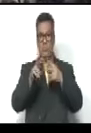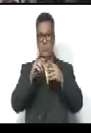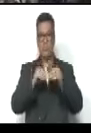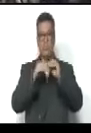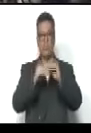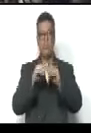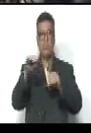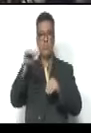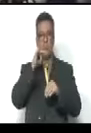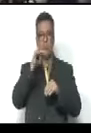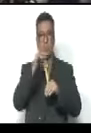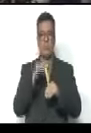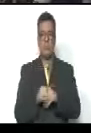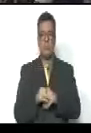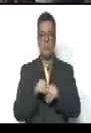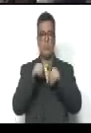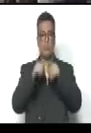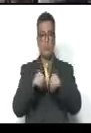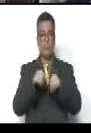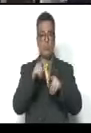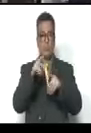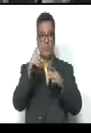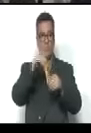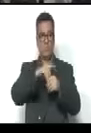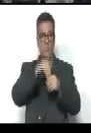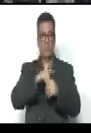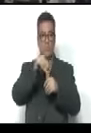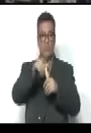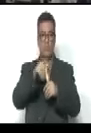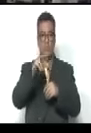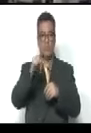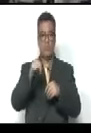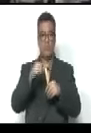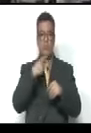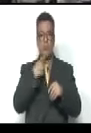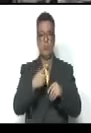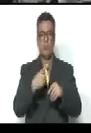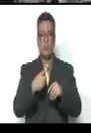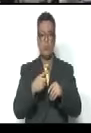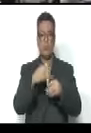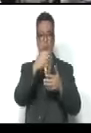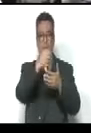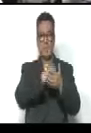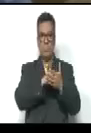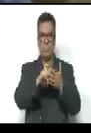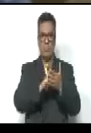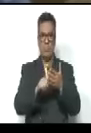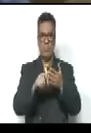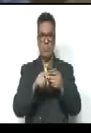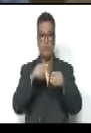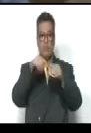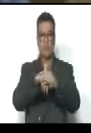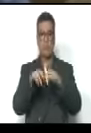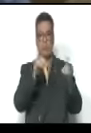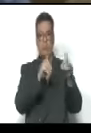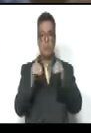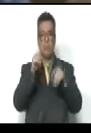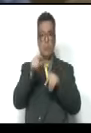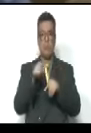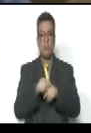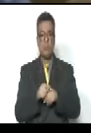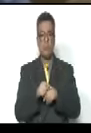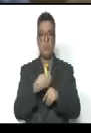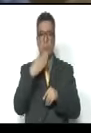mociones de información para la rectificación de datos inexactos mencionados en la argumentación de un orador u oradora, o